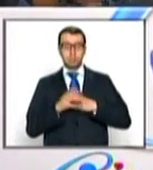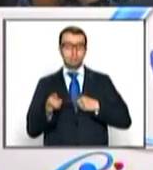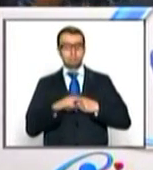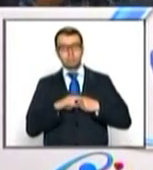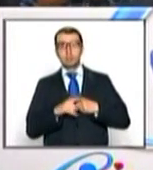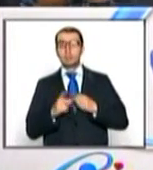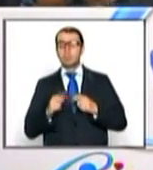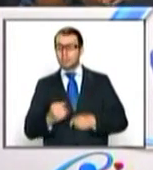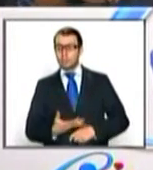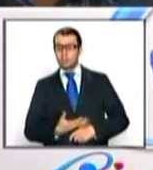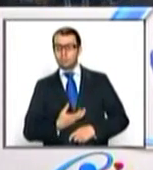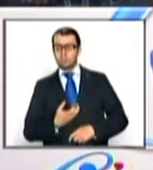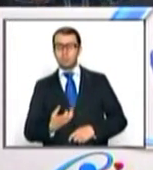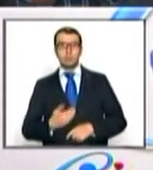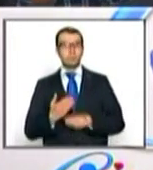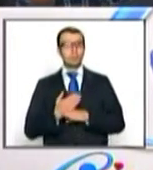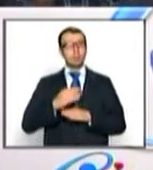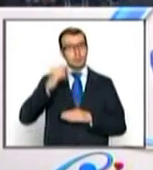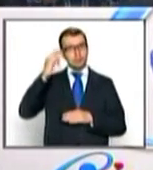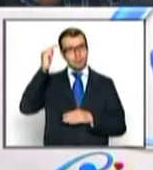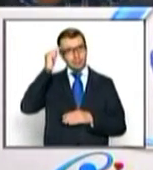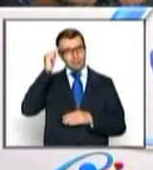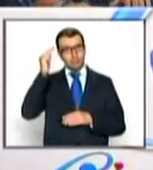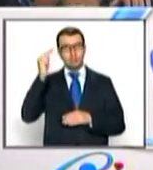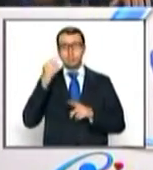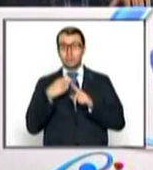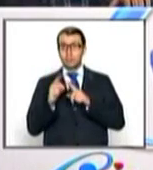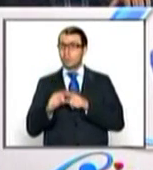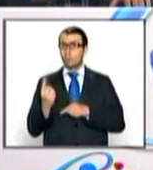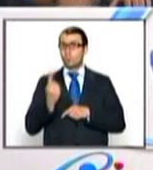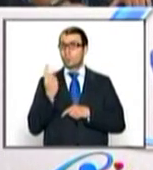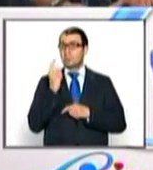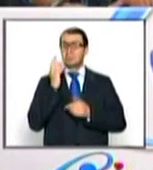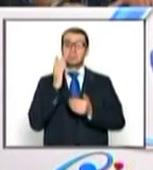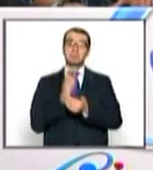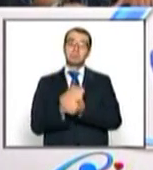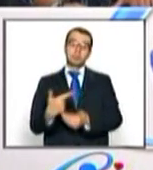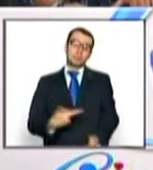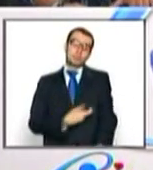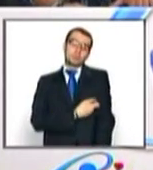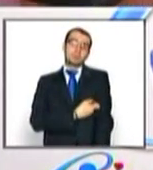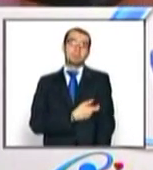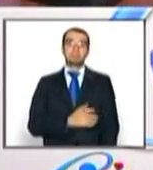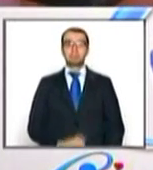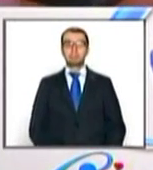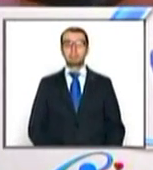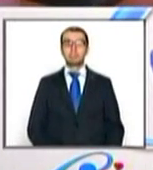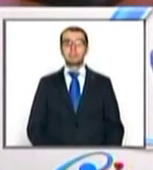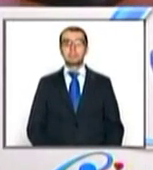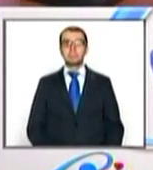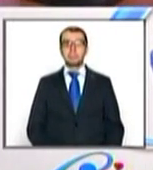gastritis, tratar problemas neurológicos, varias cosas con una sola sesión o en una misma sesión. Ahí vemos